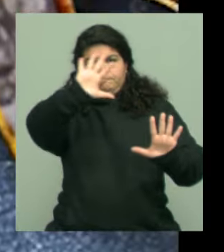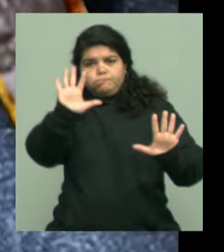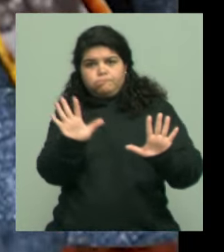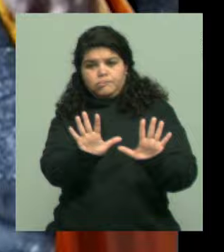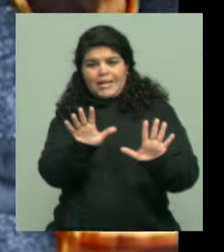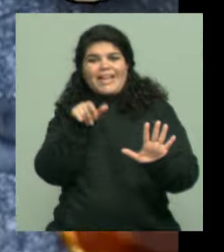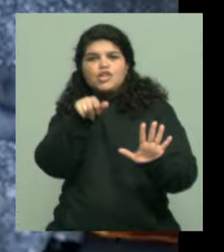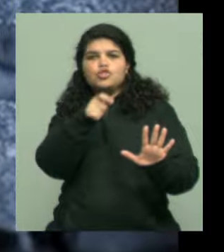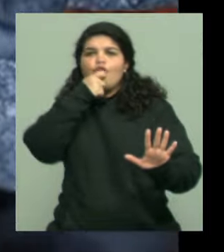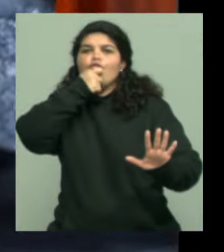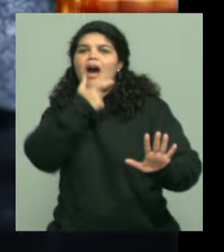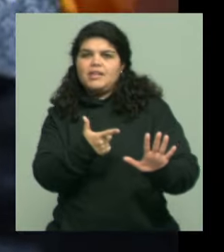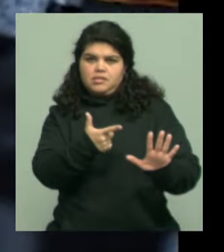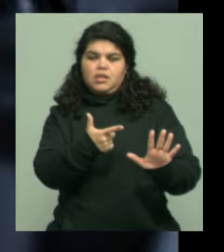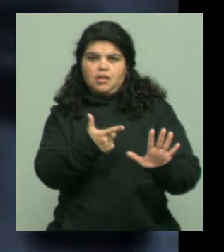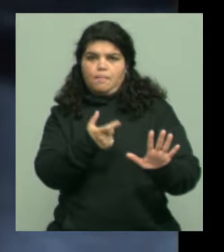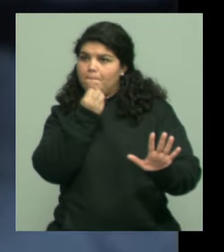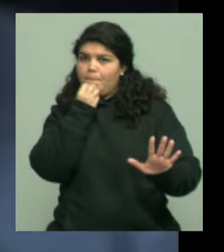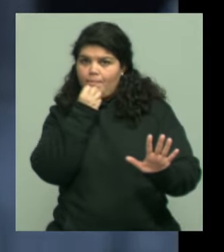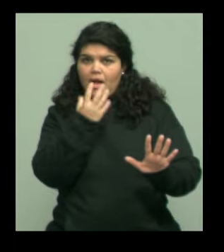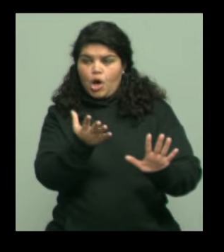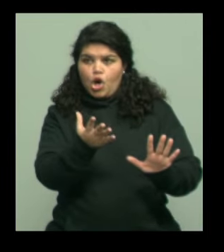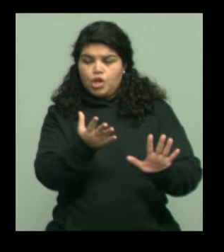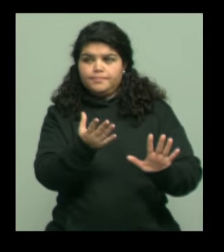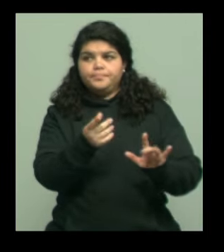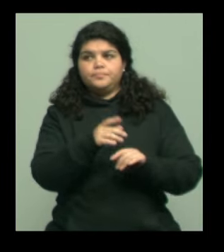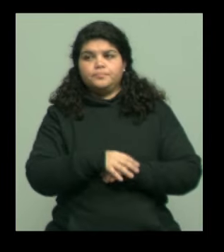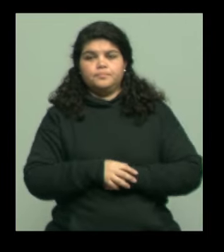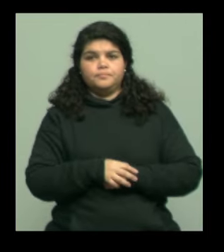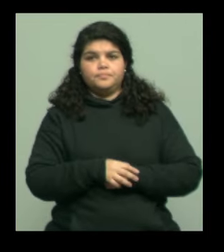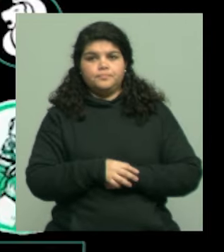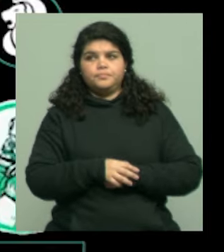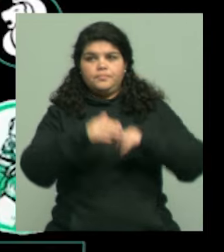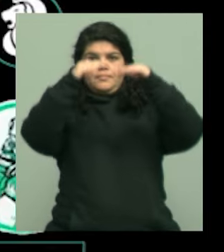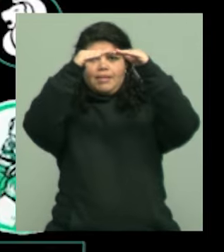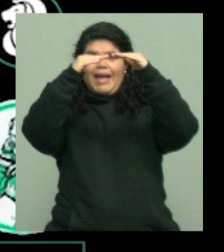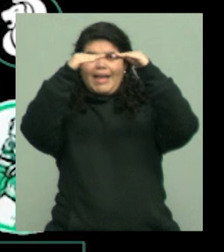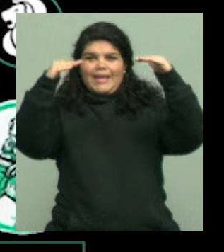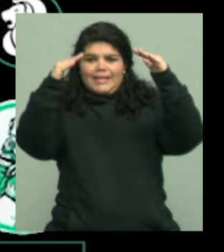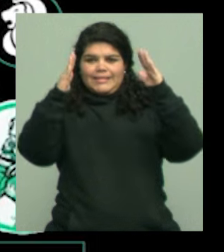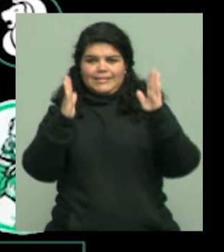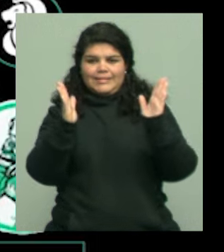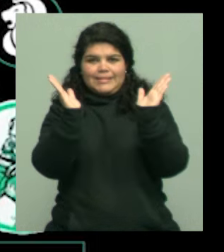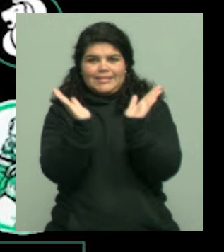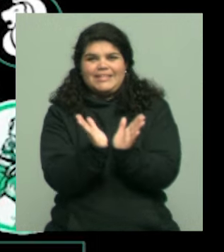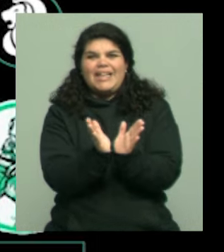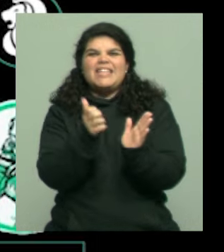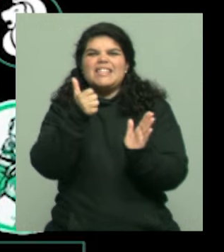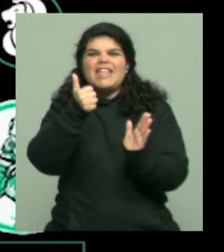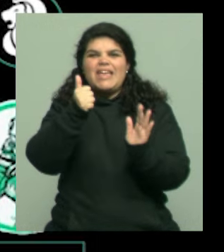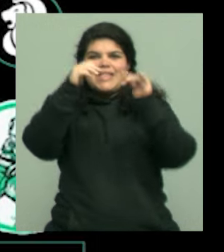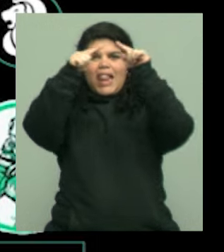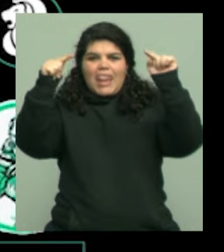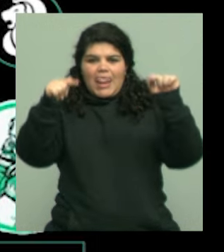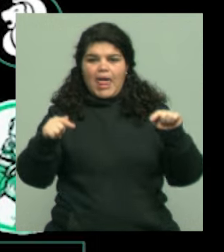y no solamente eso, sino que aprovechamos el hexágono para introducir nuevos movimientos que sean más fáciles de leer. En